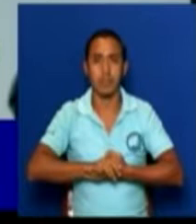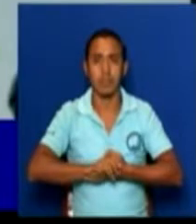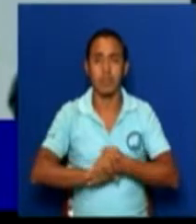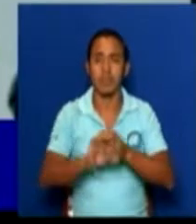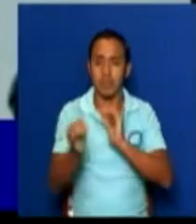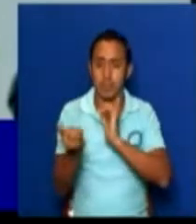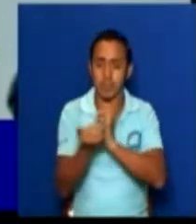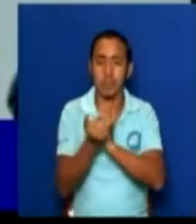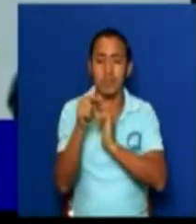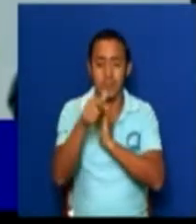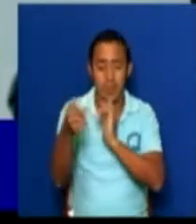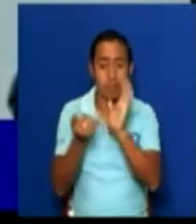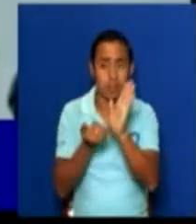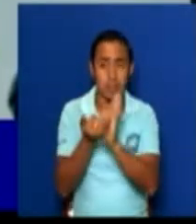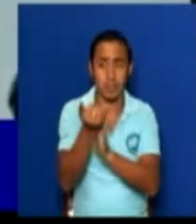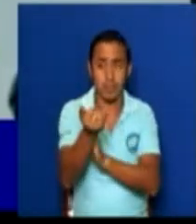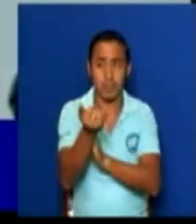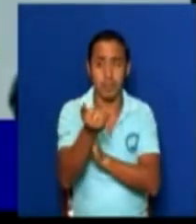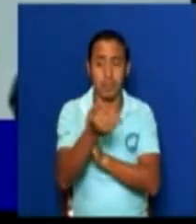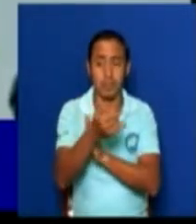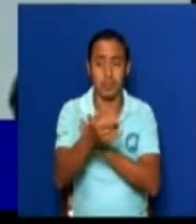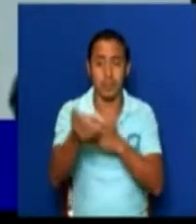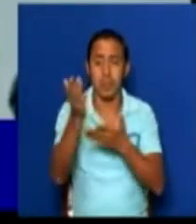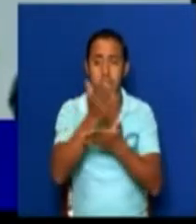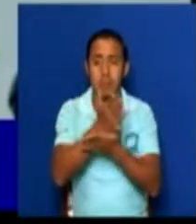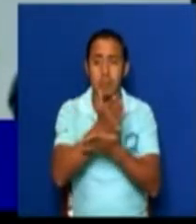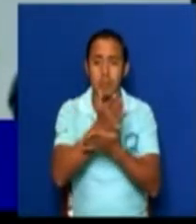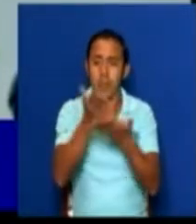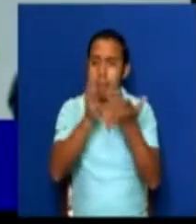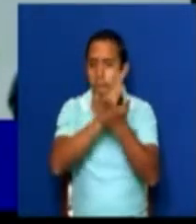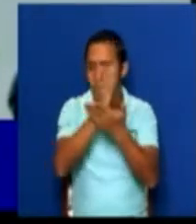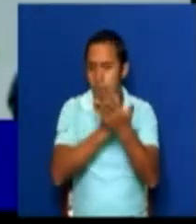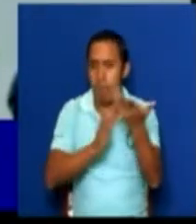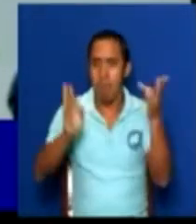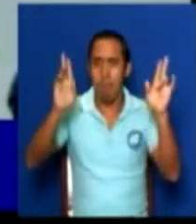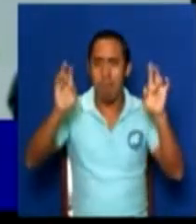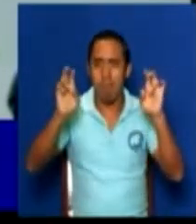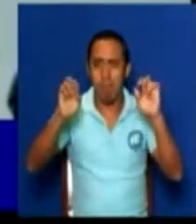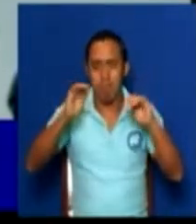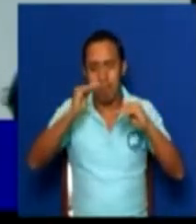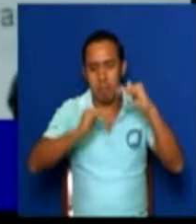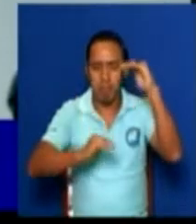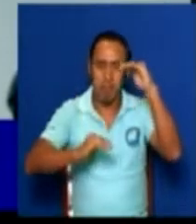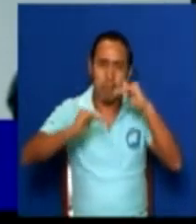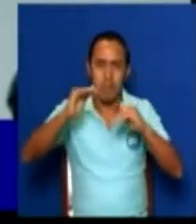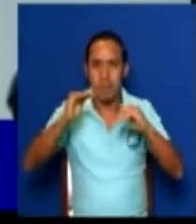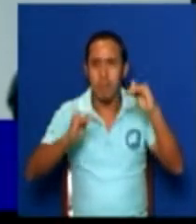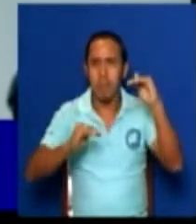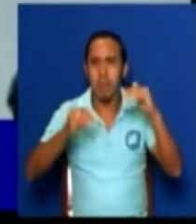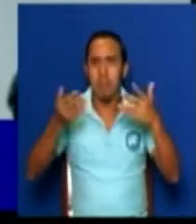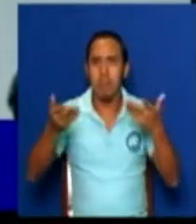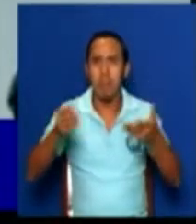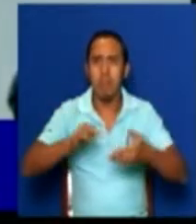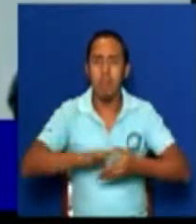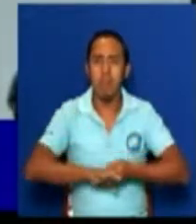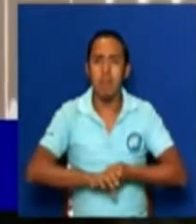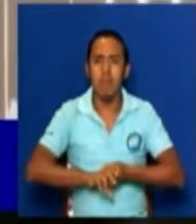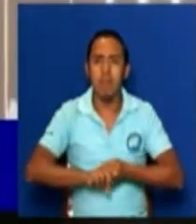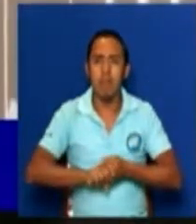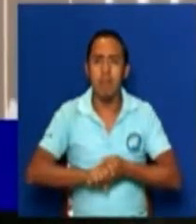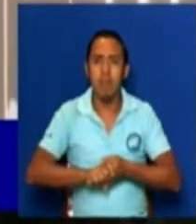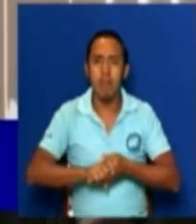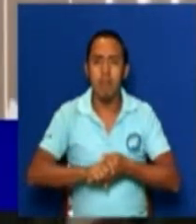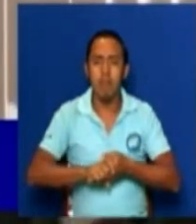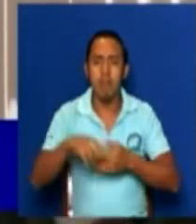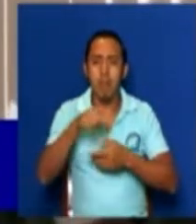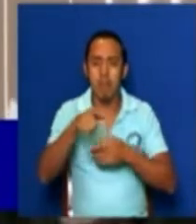También ese estudio abordó algunos temas relacionados a los desajustes por calificaciones. Y en el caso